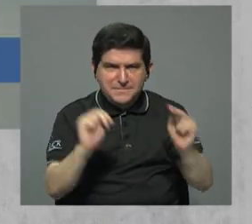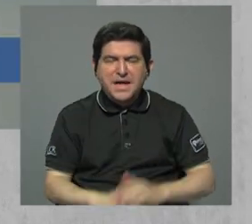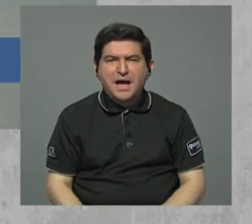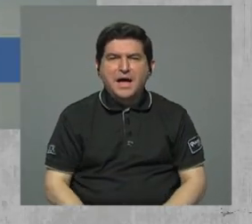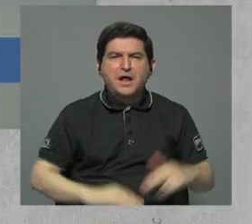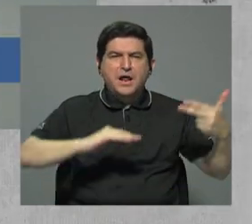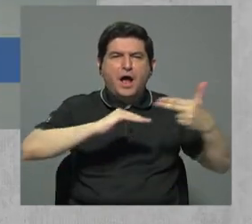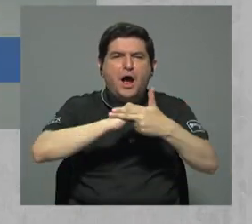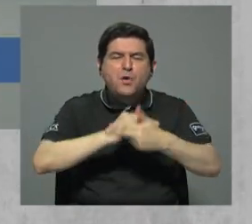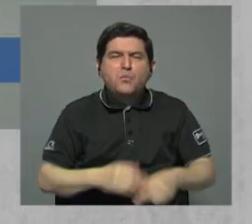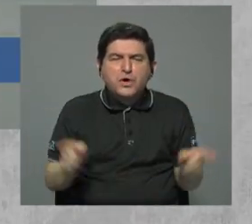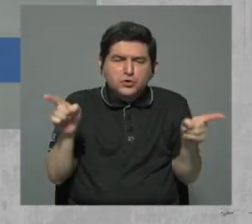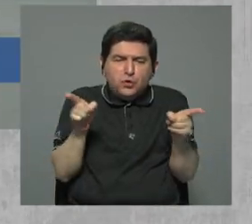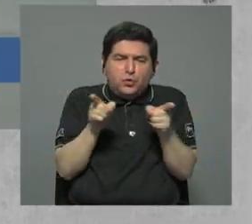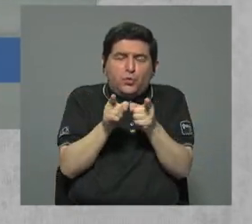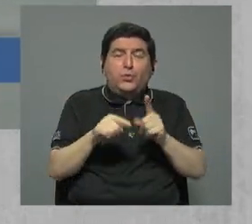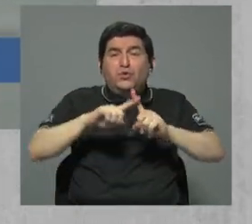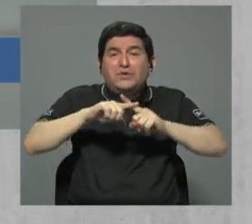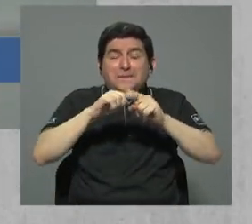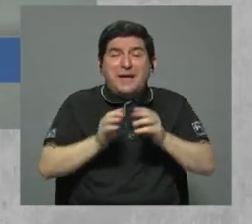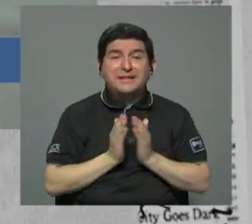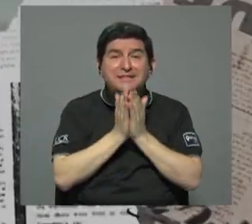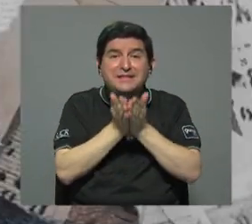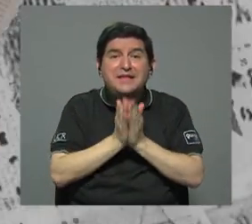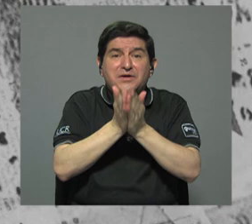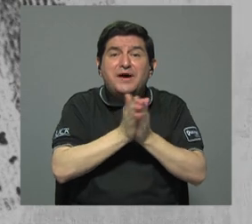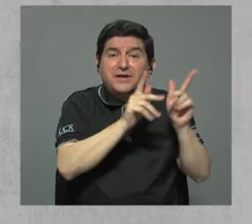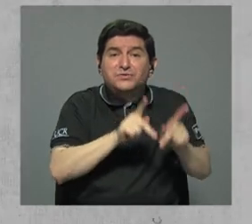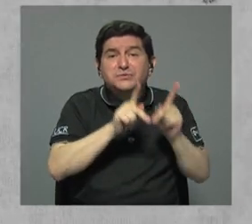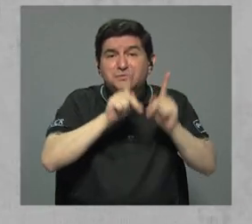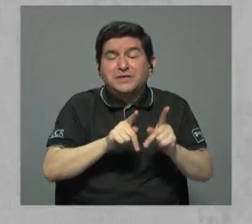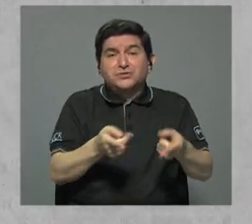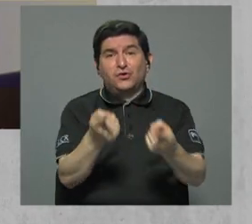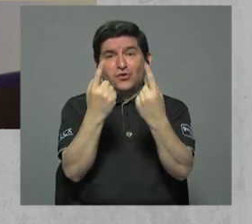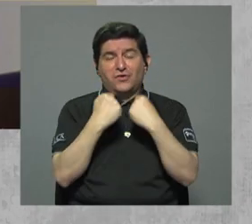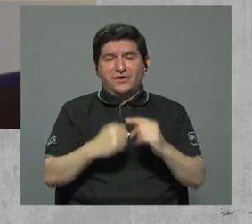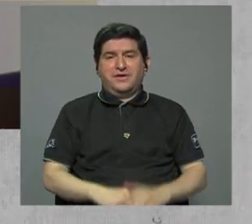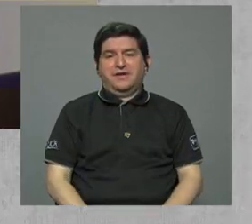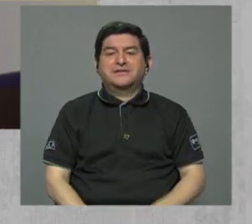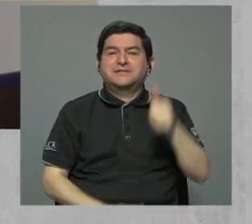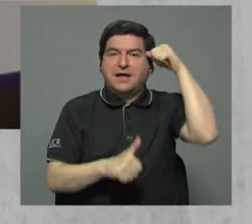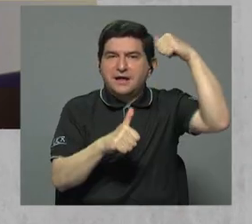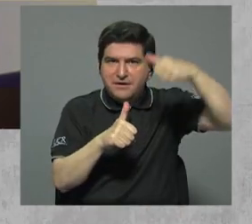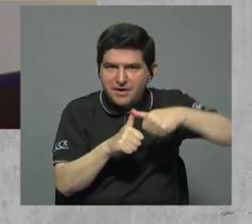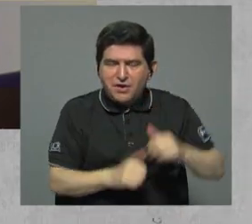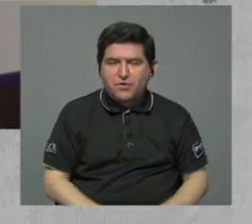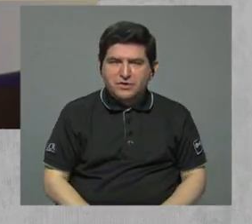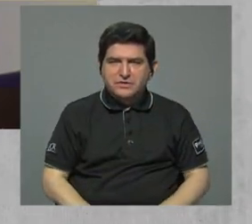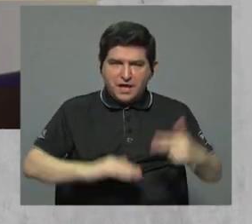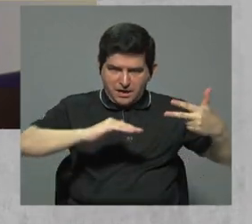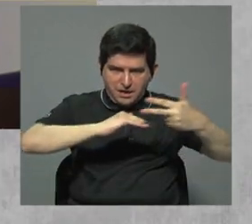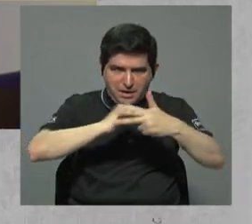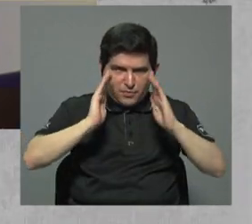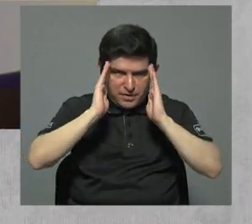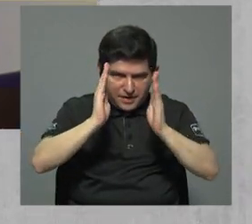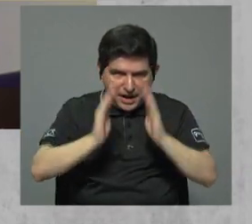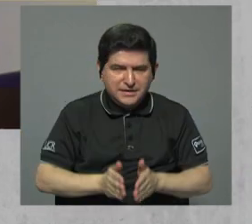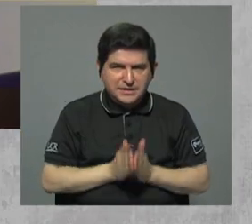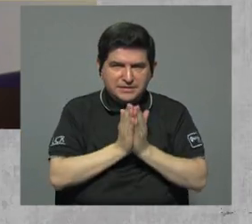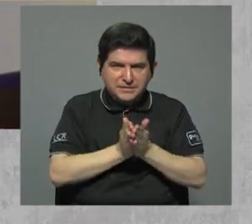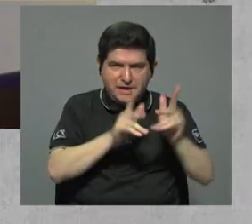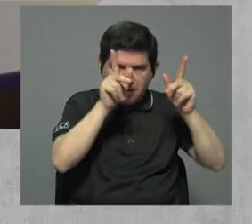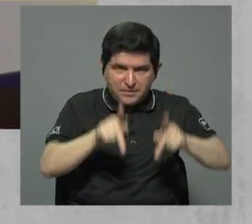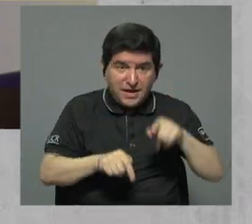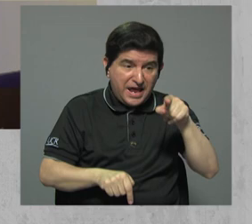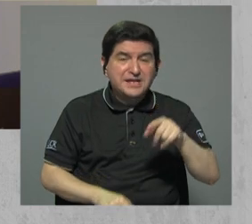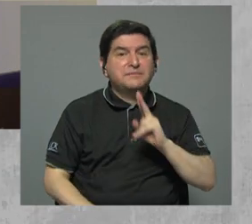un puerto empequeñecido que depende de los atraques de cruceros. Recordemos que el muelle en que estamos atendiendo cruceros es un muelle